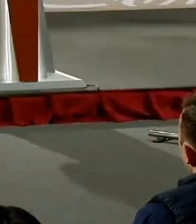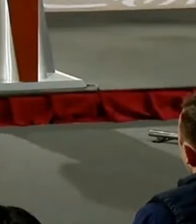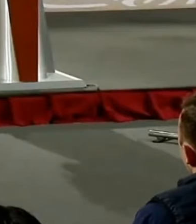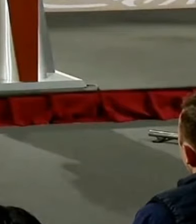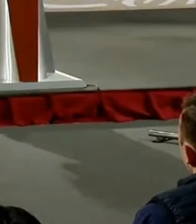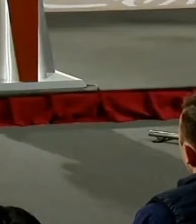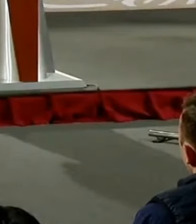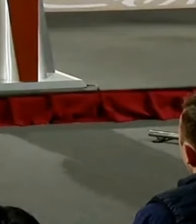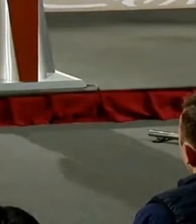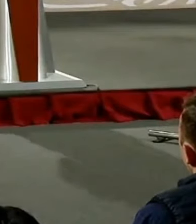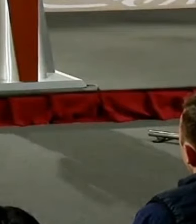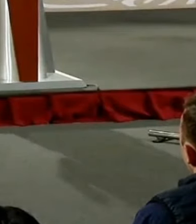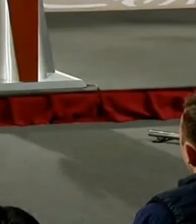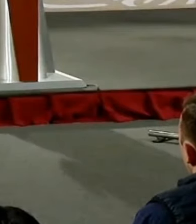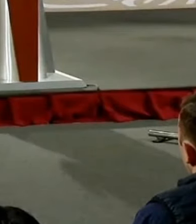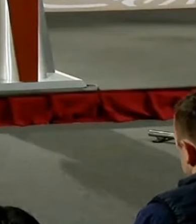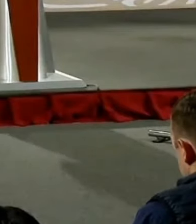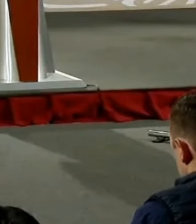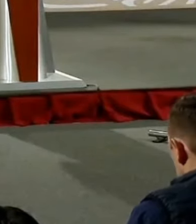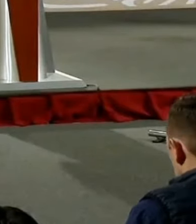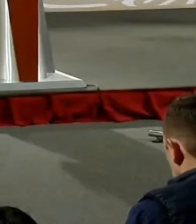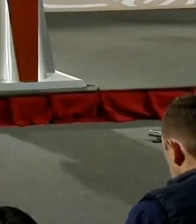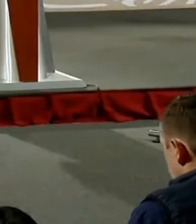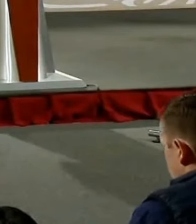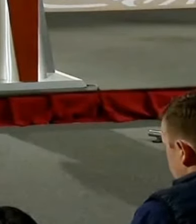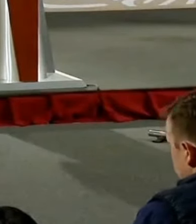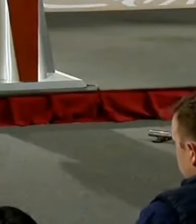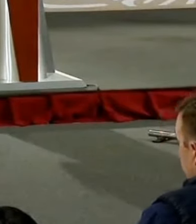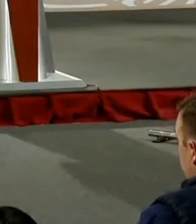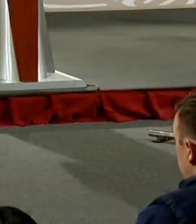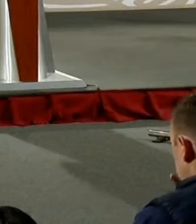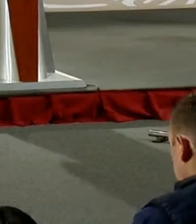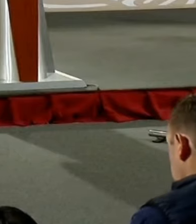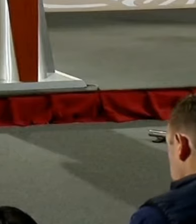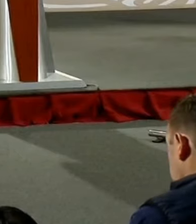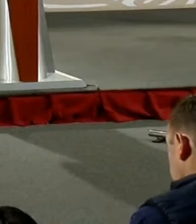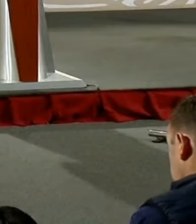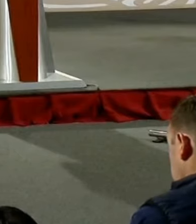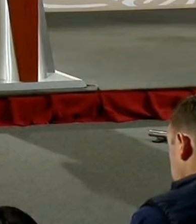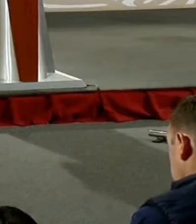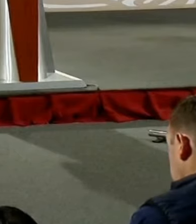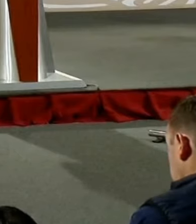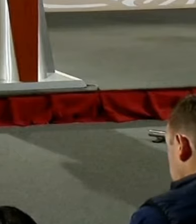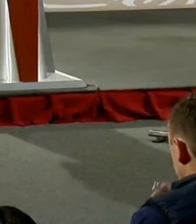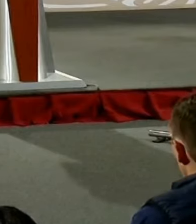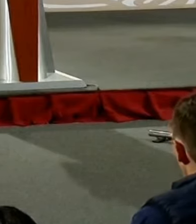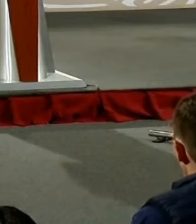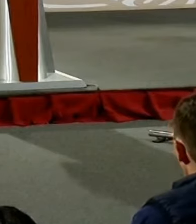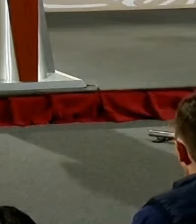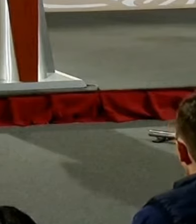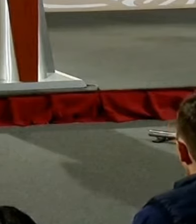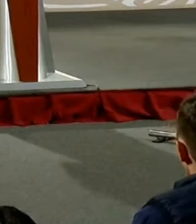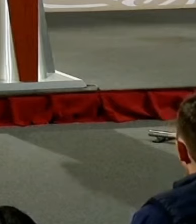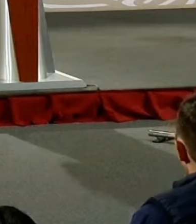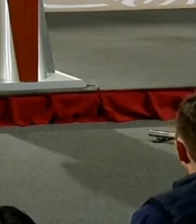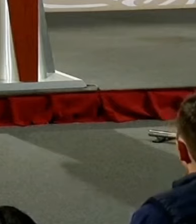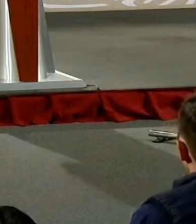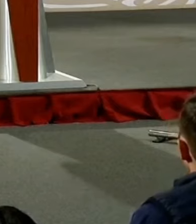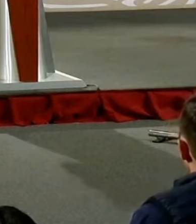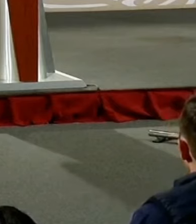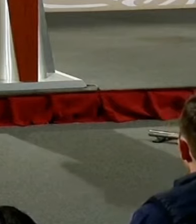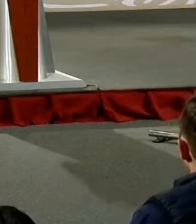surgir en los medios de comunicación en diferentes foros sabemos que Próximamente en las próximas semanas se